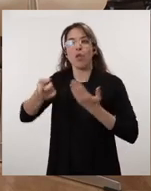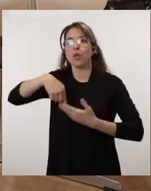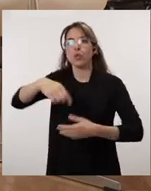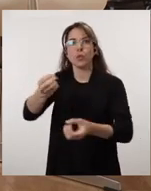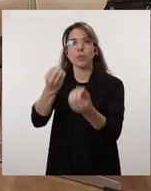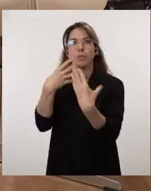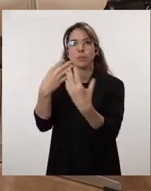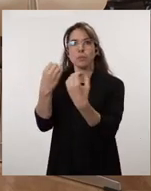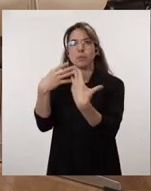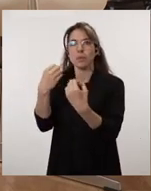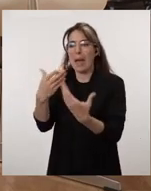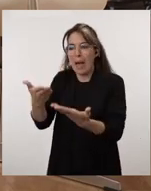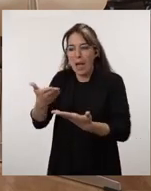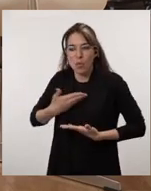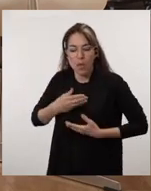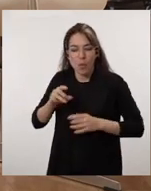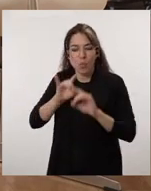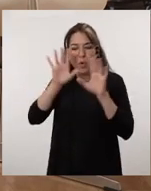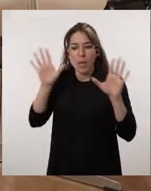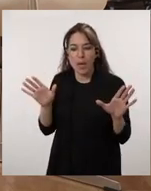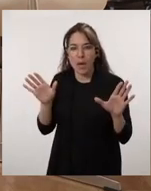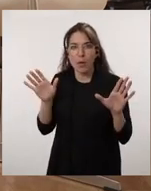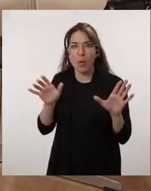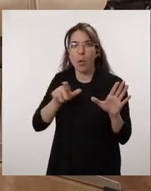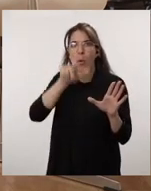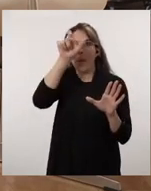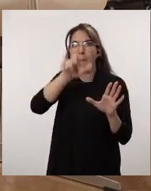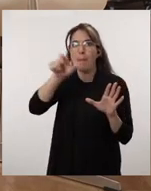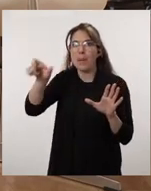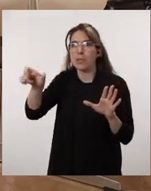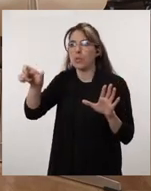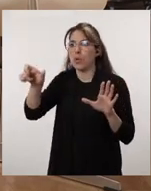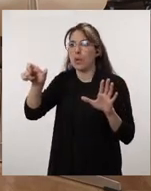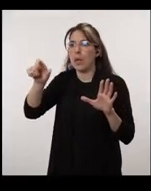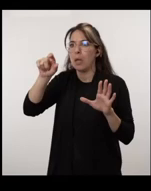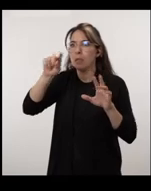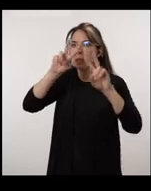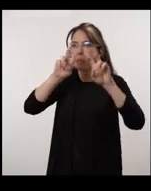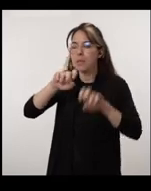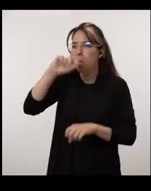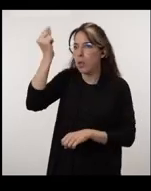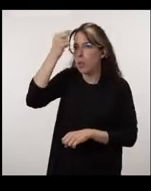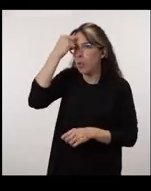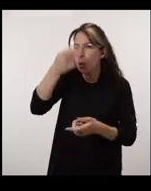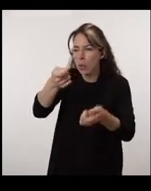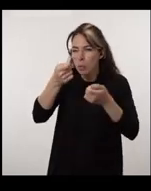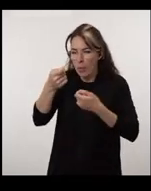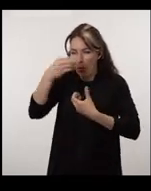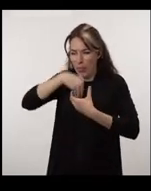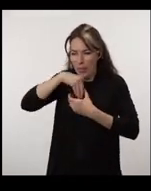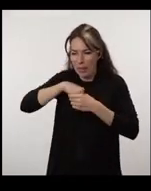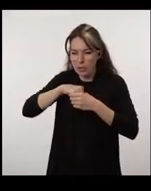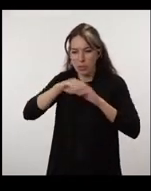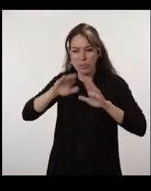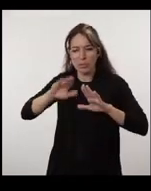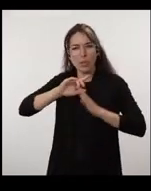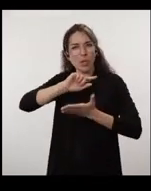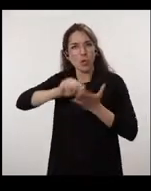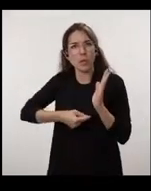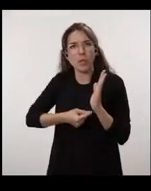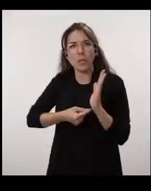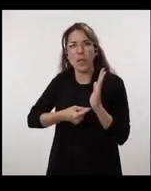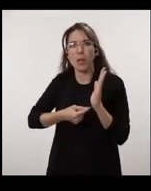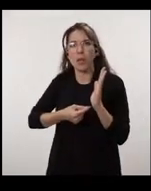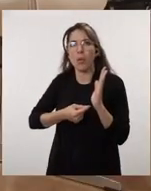retener captar y continuar con esa estrategia de contratación digamos transparentes y